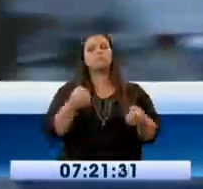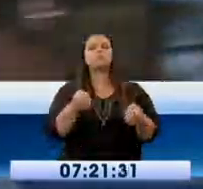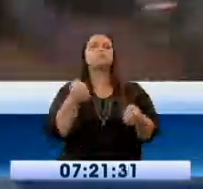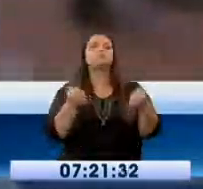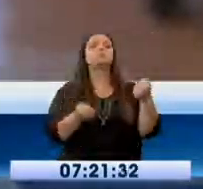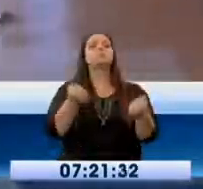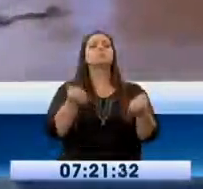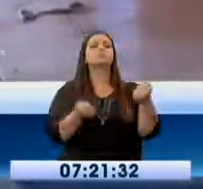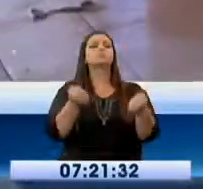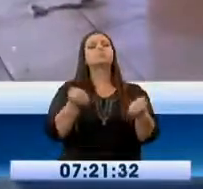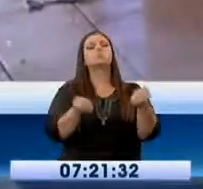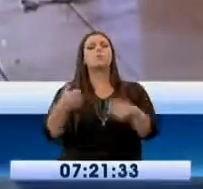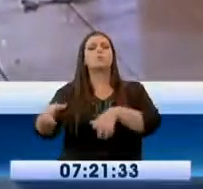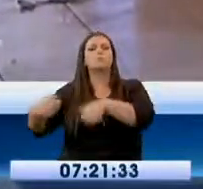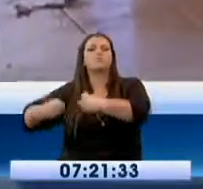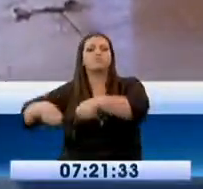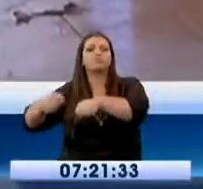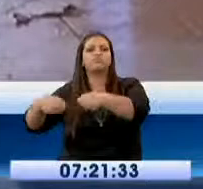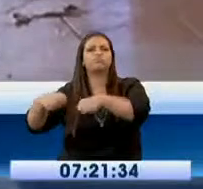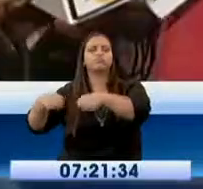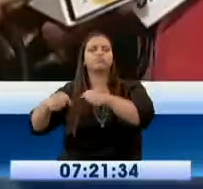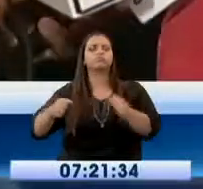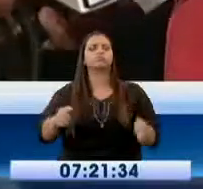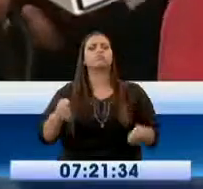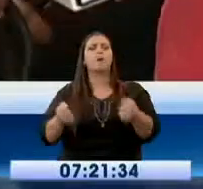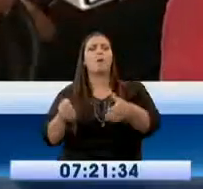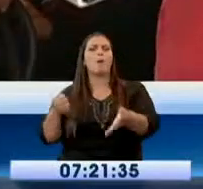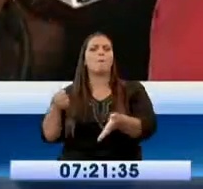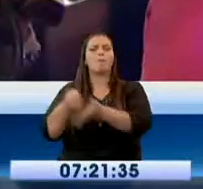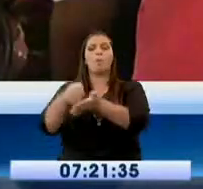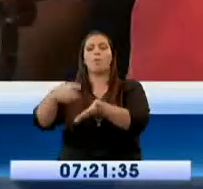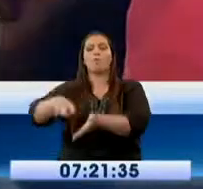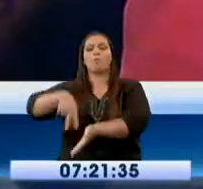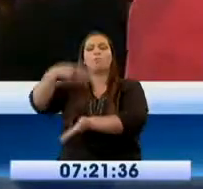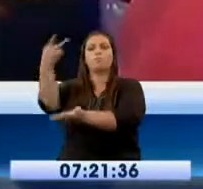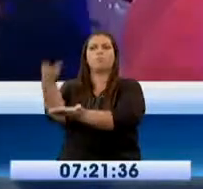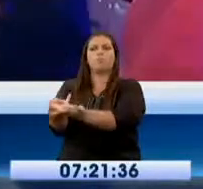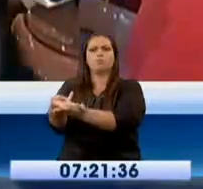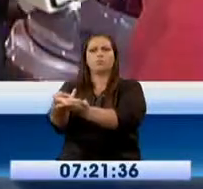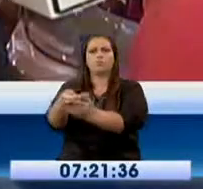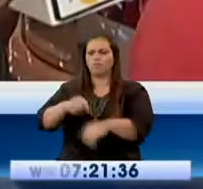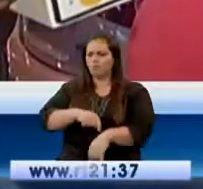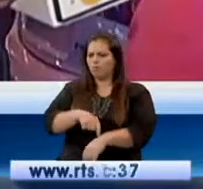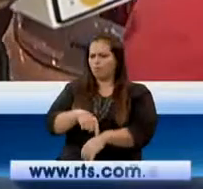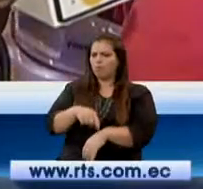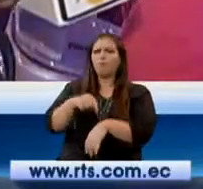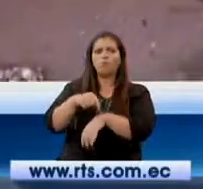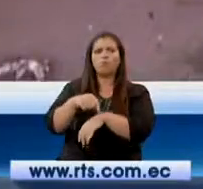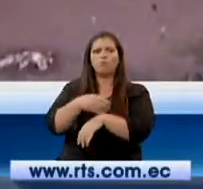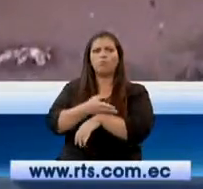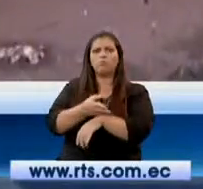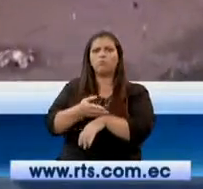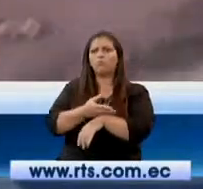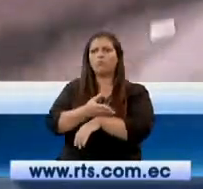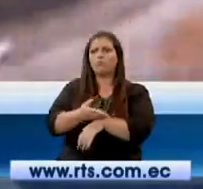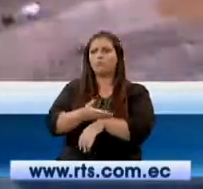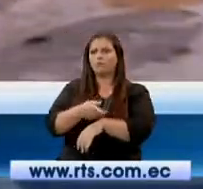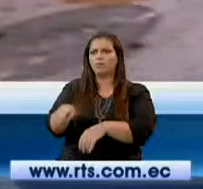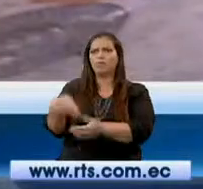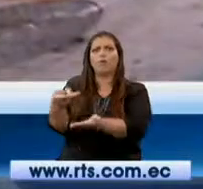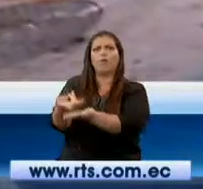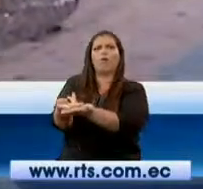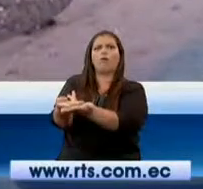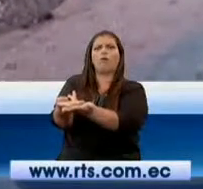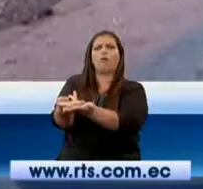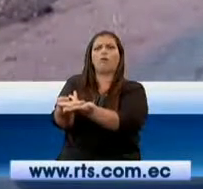ambulancia desesperó a más de uno en el lugar. Ya tiene tiempito aquí, ya tiene rato, y nadie se ha movido, pues. El